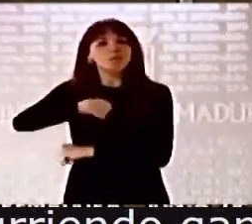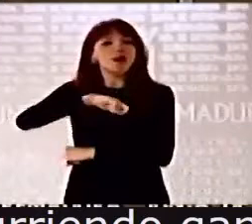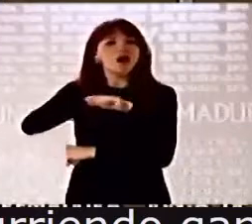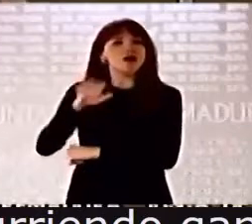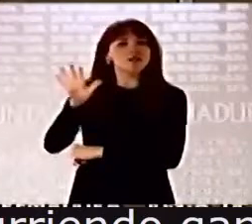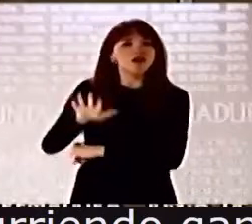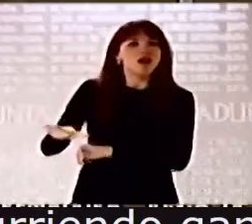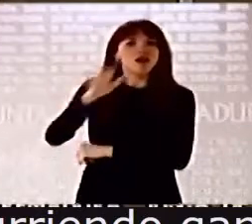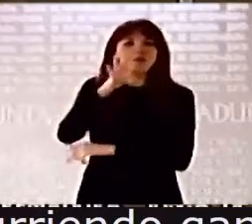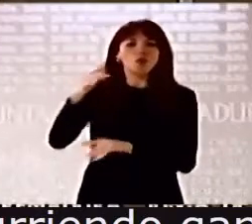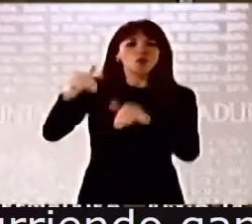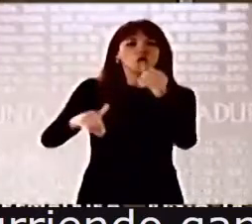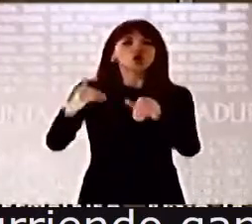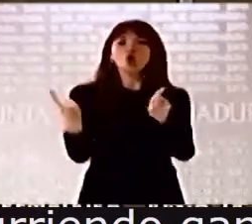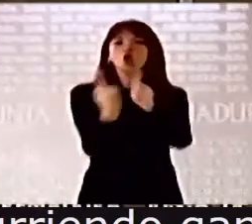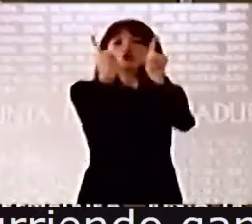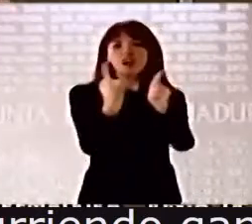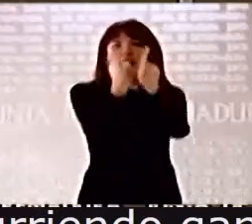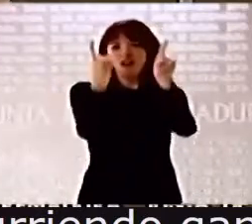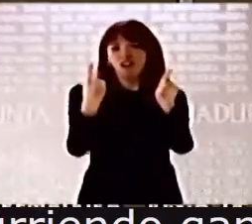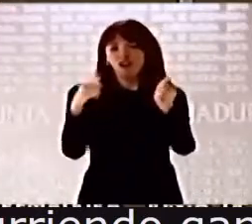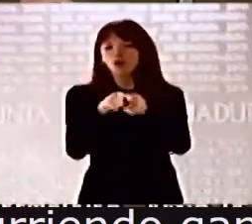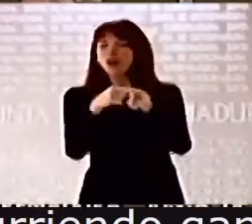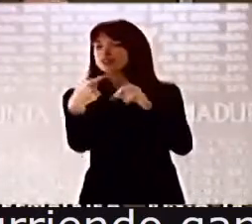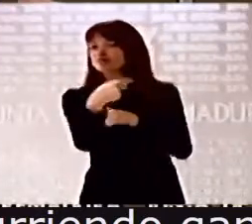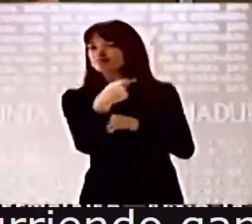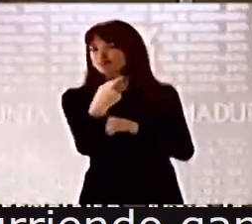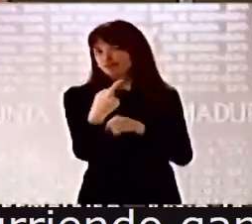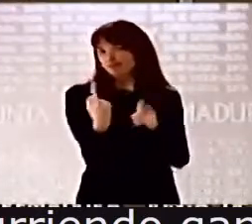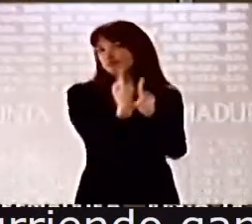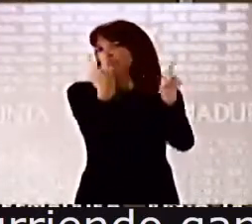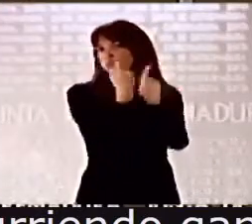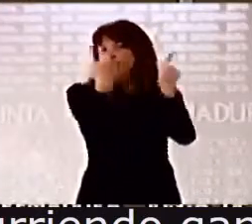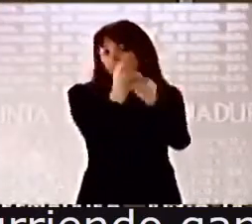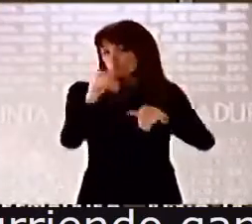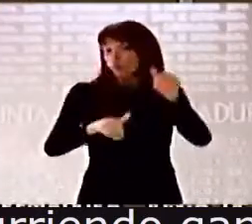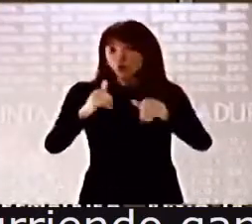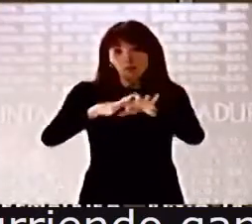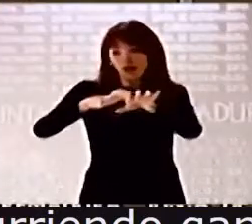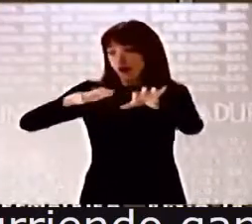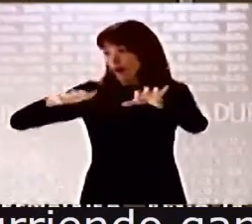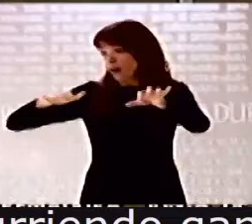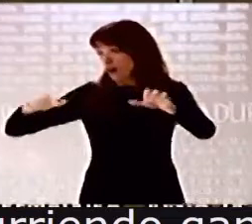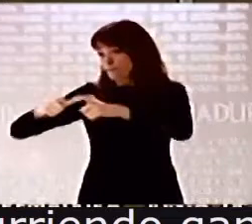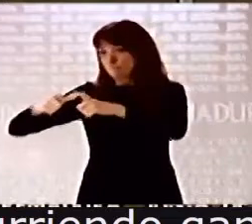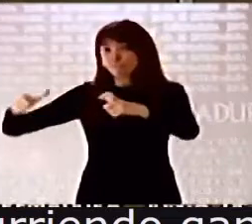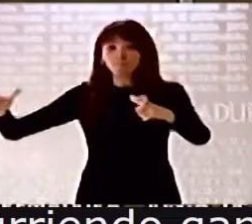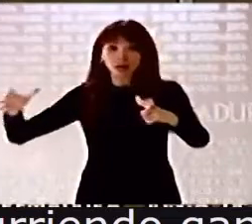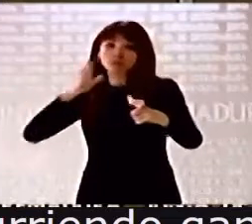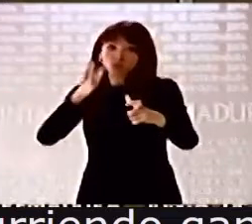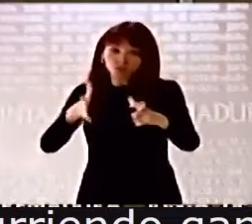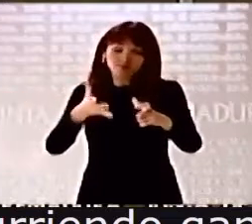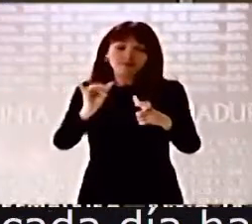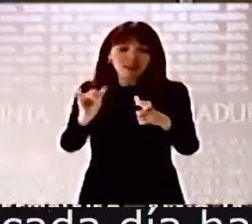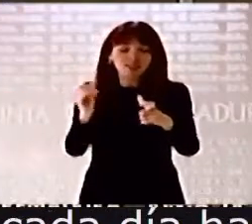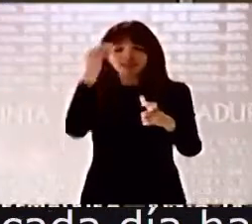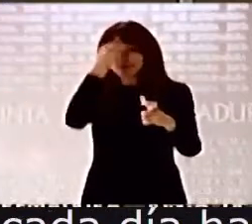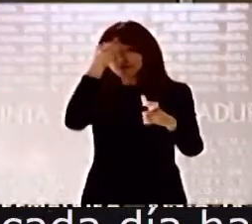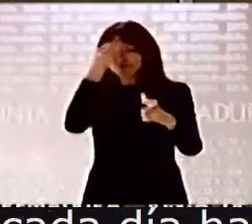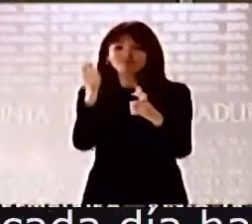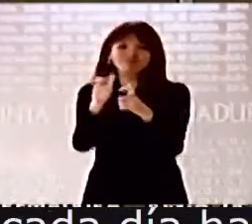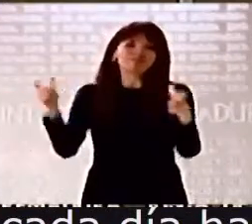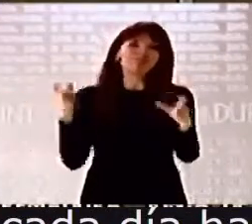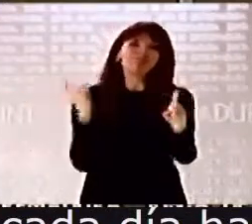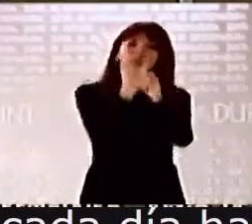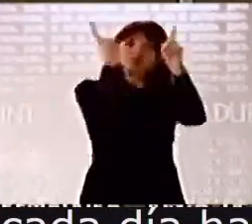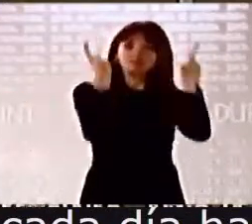los que votan contra, que no votan a favor sino contra. Cada día hay más gente que vota contra porque cada día tiene más razones para votar contra. Porque cuando se vota a favor